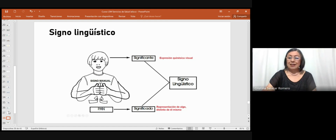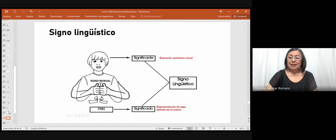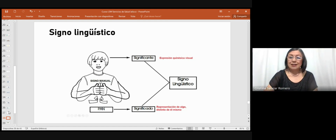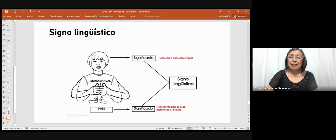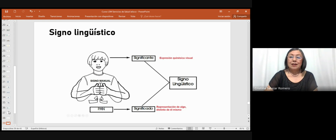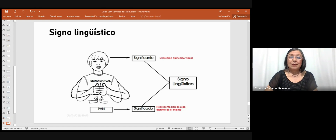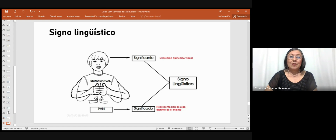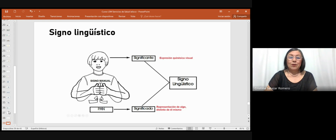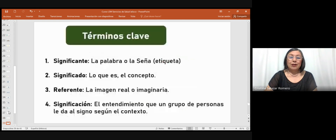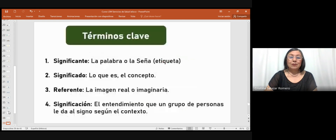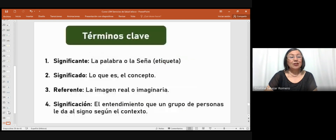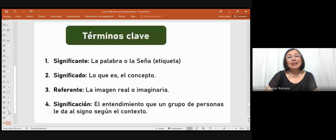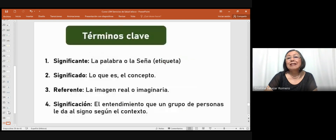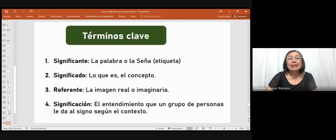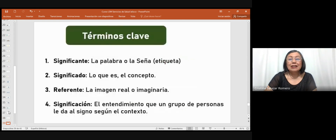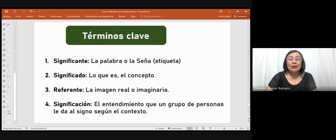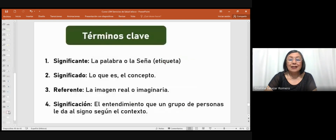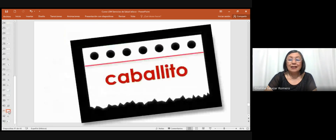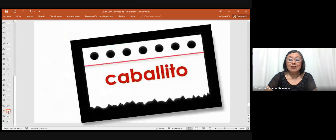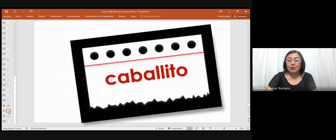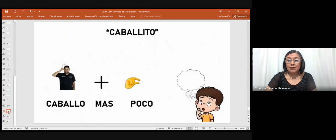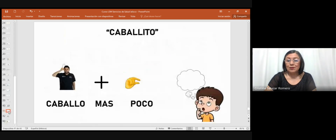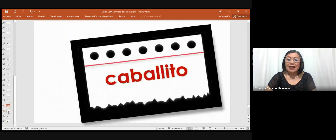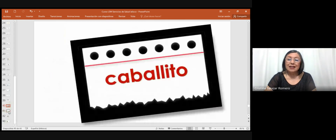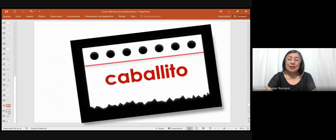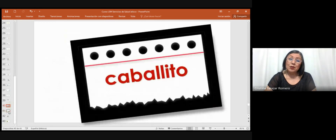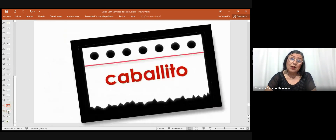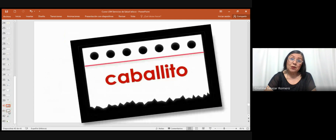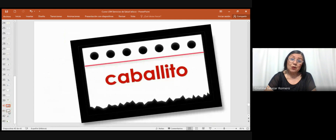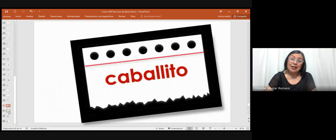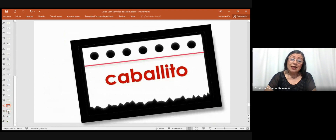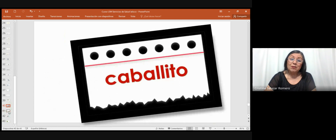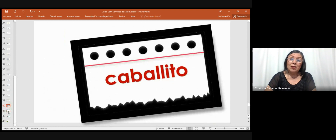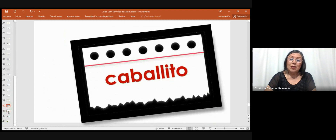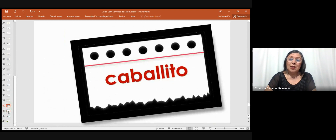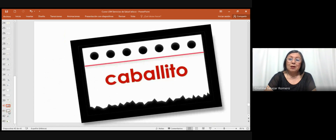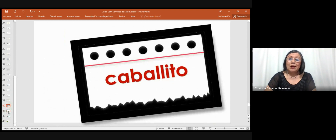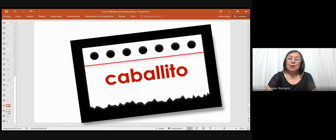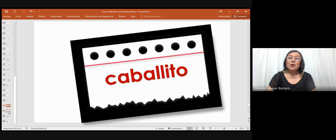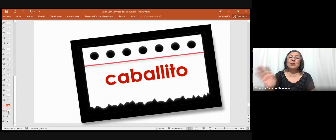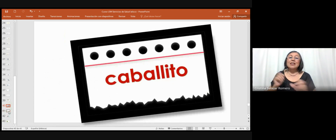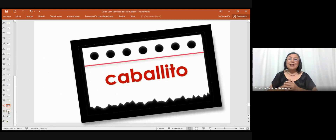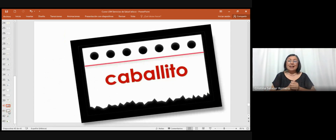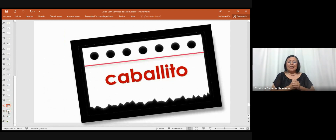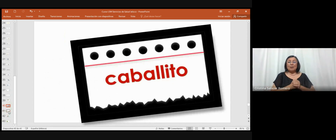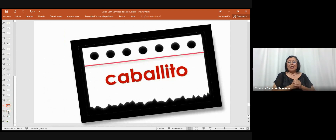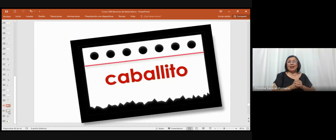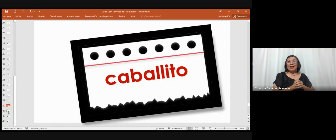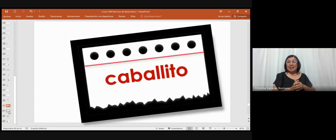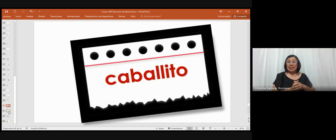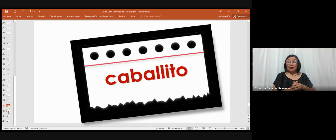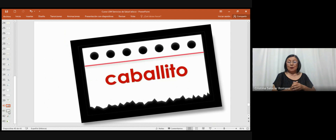de señas, ¿sí? Bueno, entonces creo que aquí les ponía yo un ejemplo. Por ejemplo, si ustedes ven aquí la